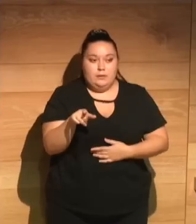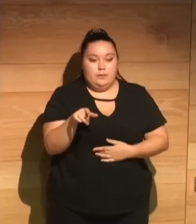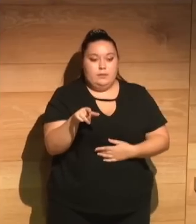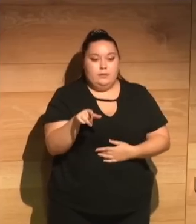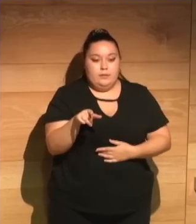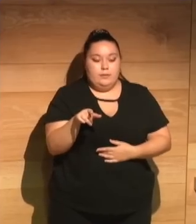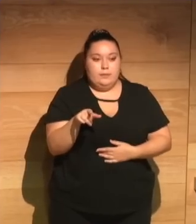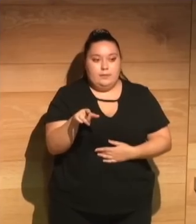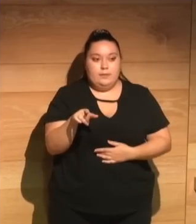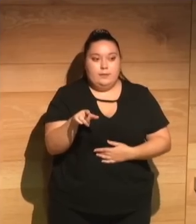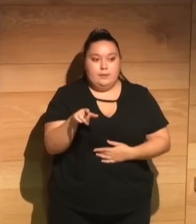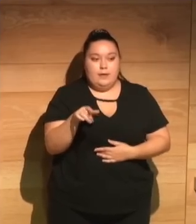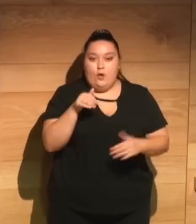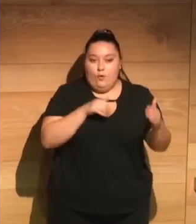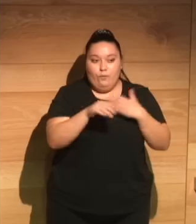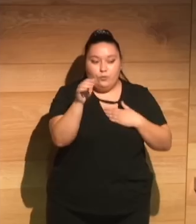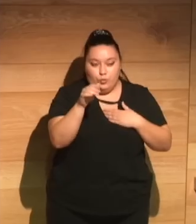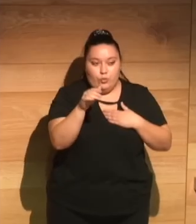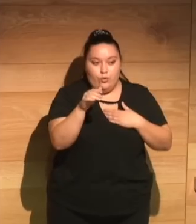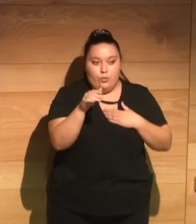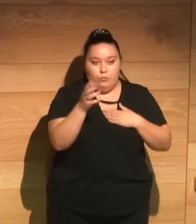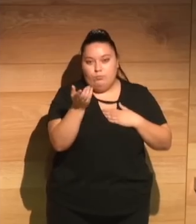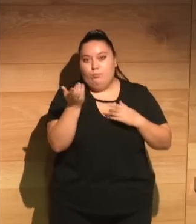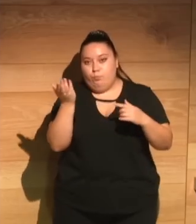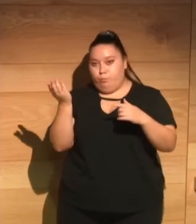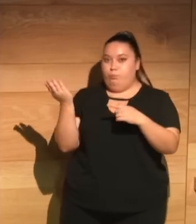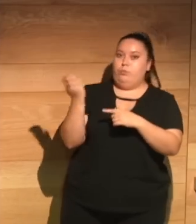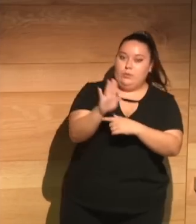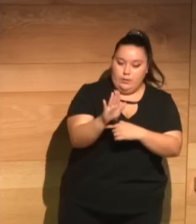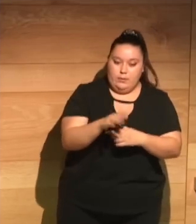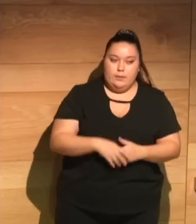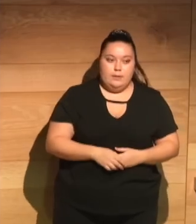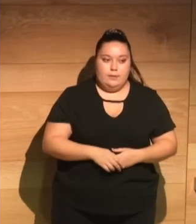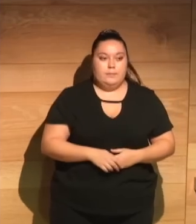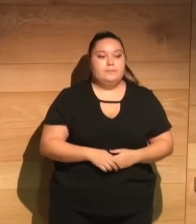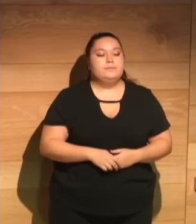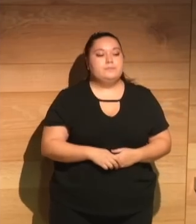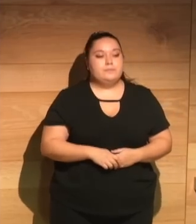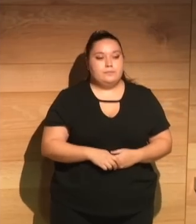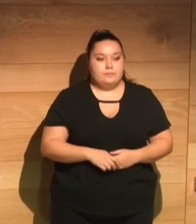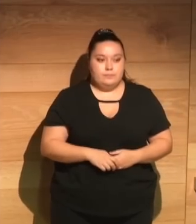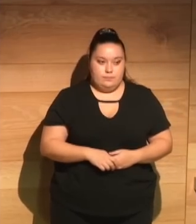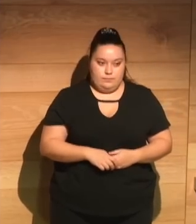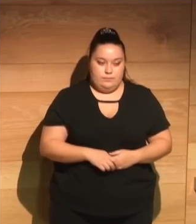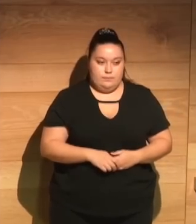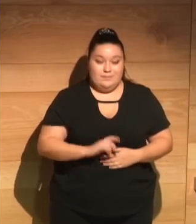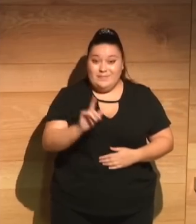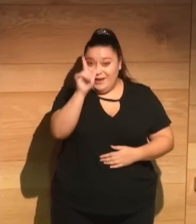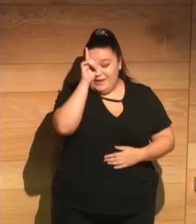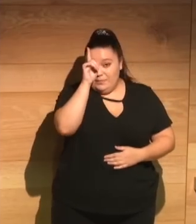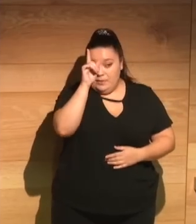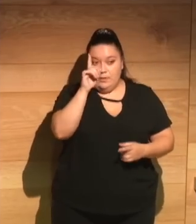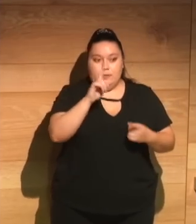el kinetoscopio, que en el futuro, ya después de los Lumière, proyectará y se llamará vitascopio, y luego el Biograph, que eso es otro tema. Y en Alemania,